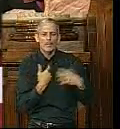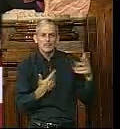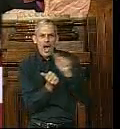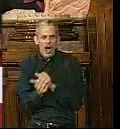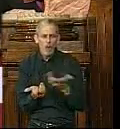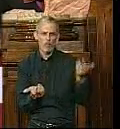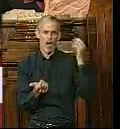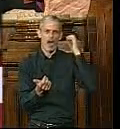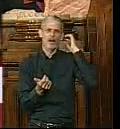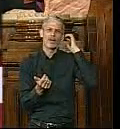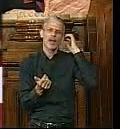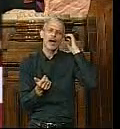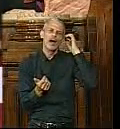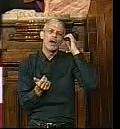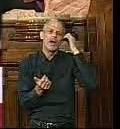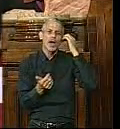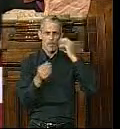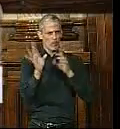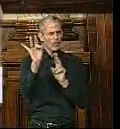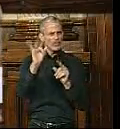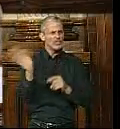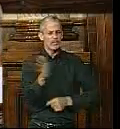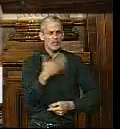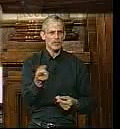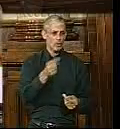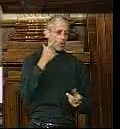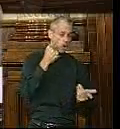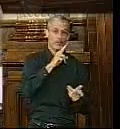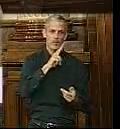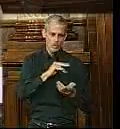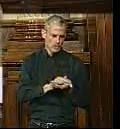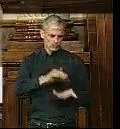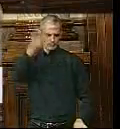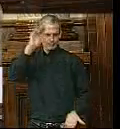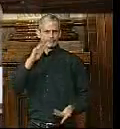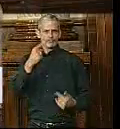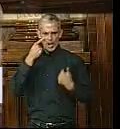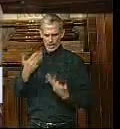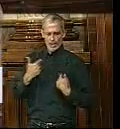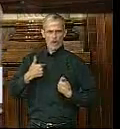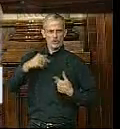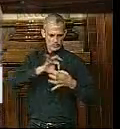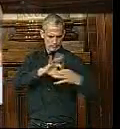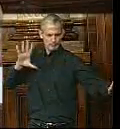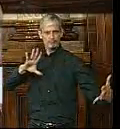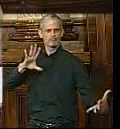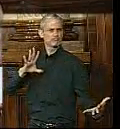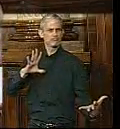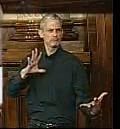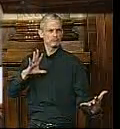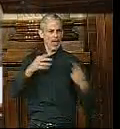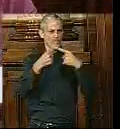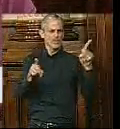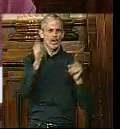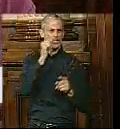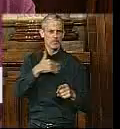es difícil también para muchos y para muchas crecer en reconocer las independencias múltiples. Y